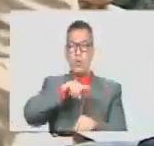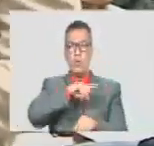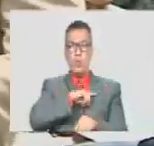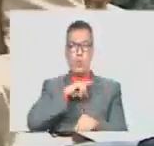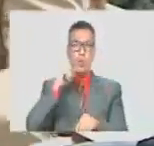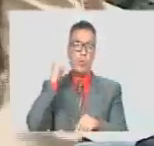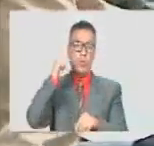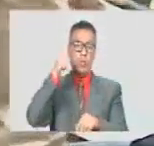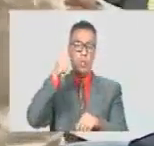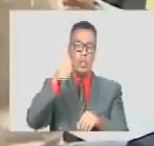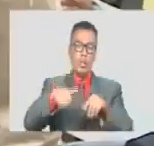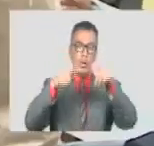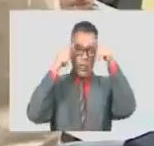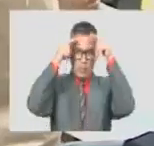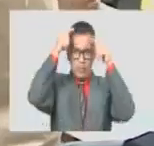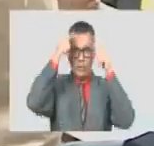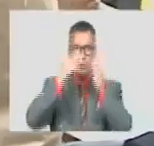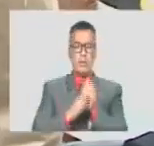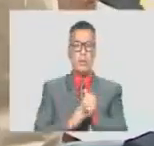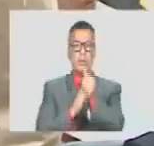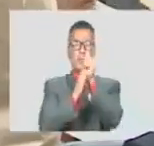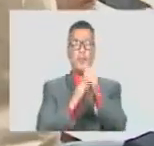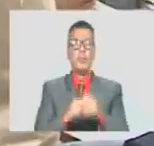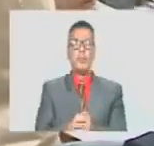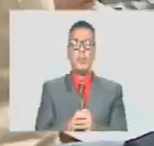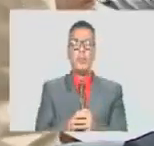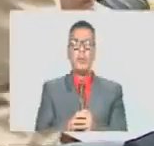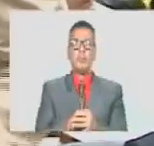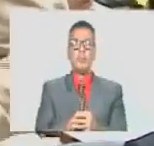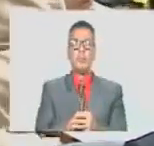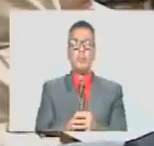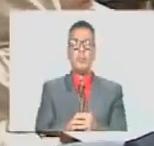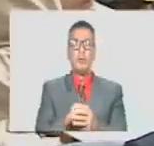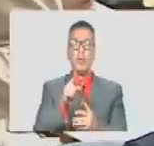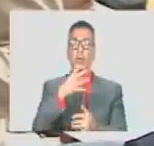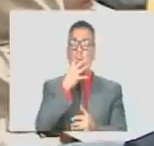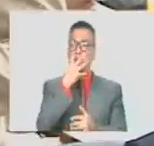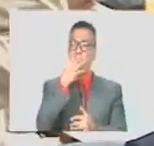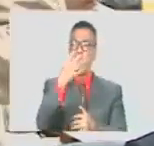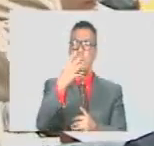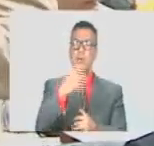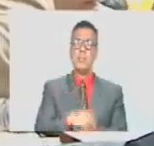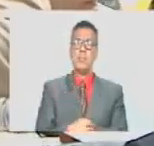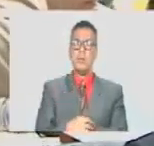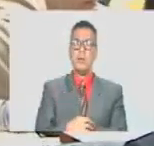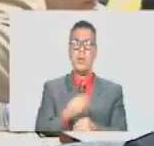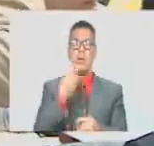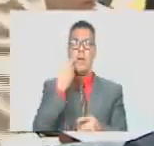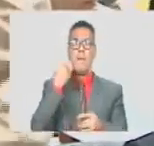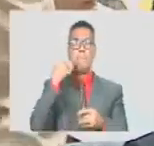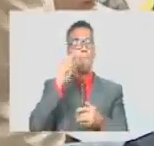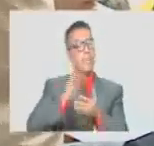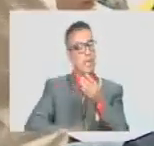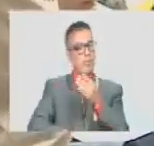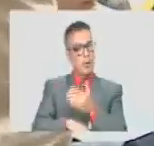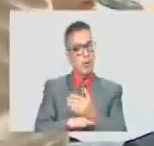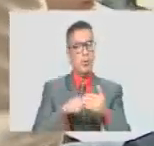comandante supremo y eterno, con ese grito de que me voy a las